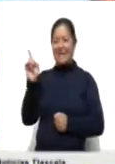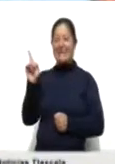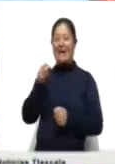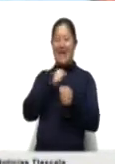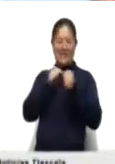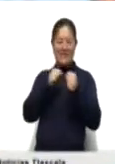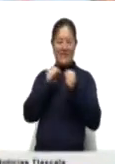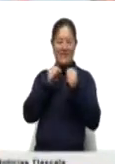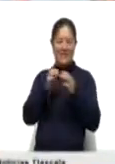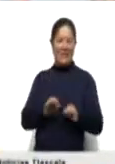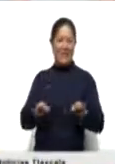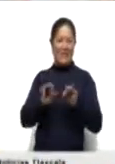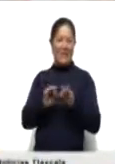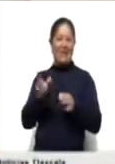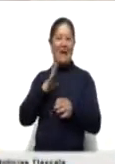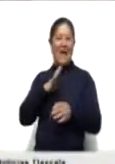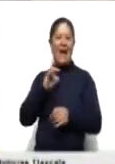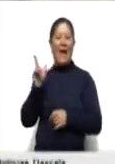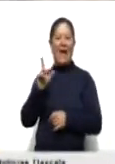Dolores Mercado.